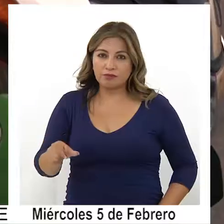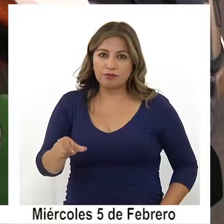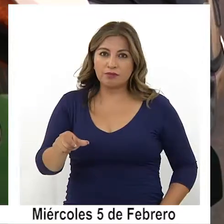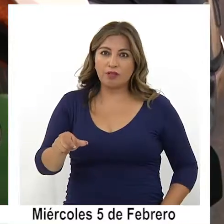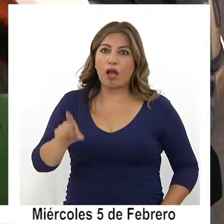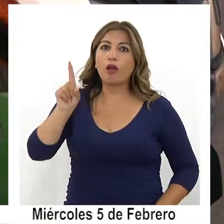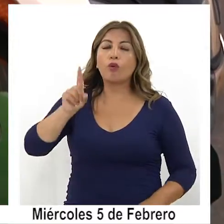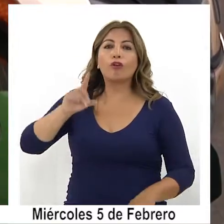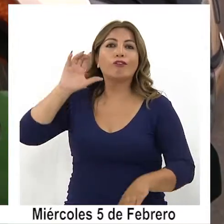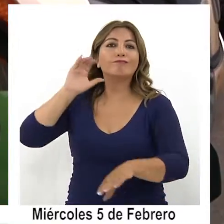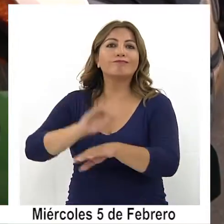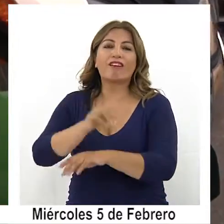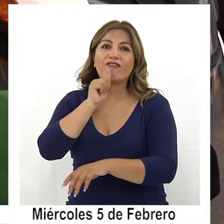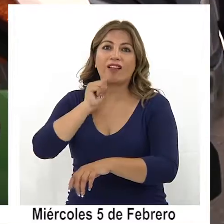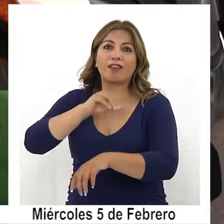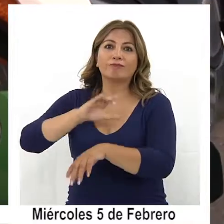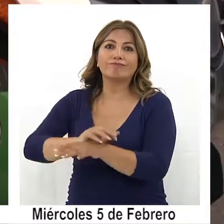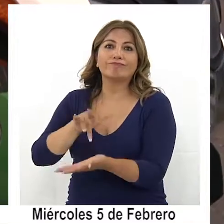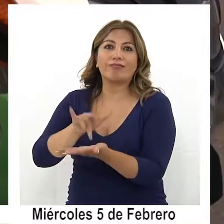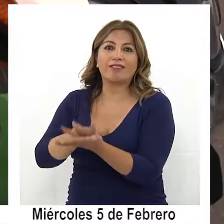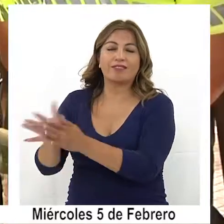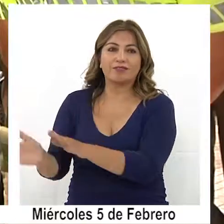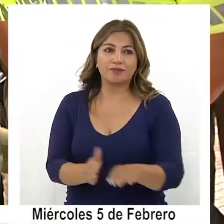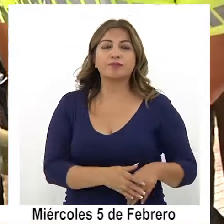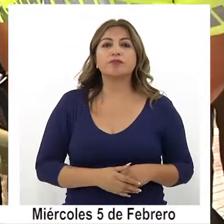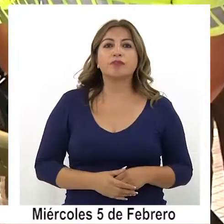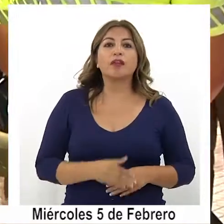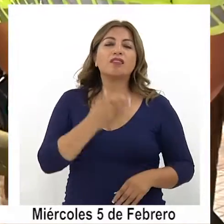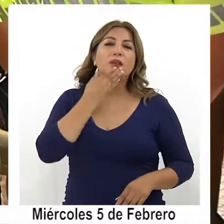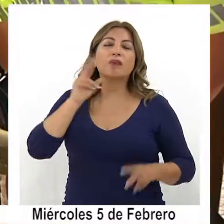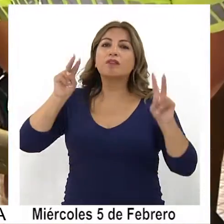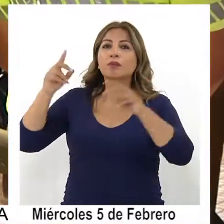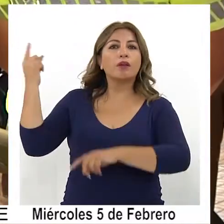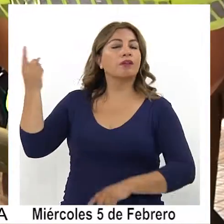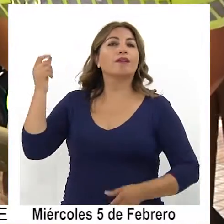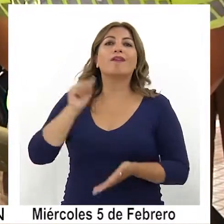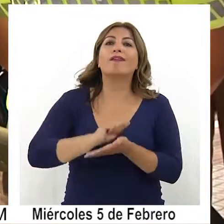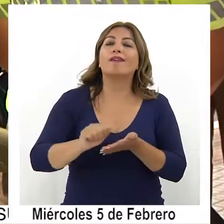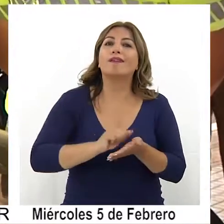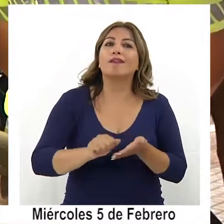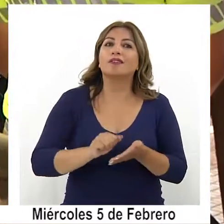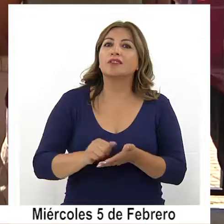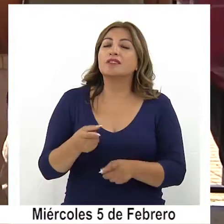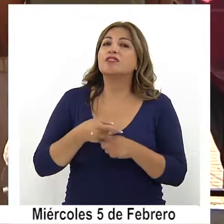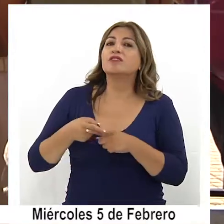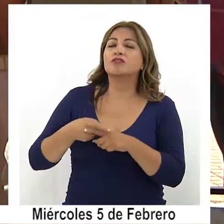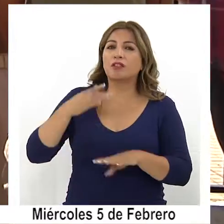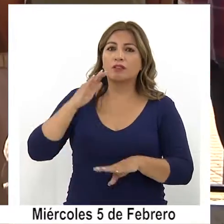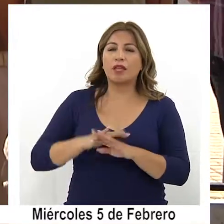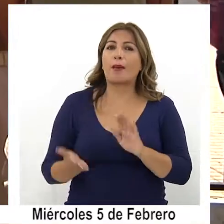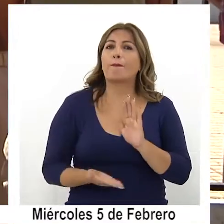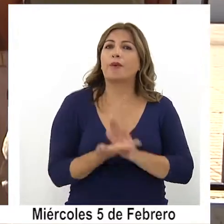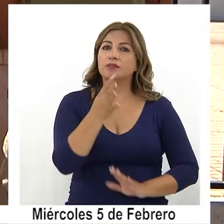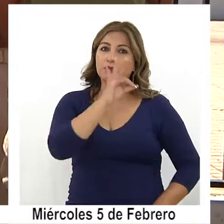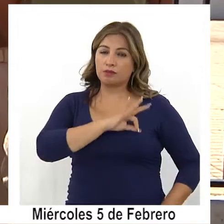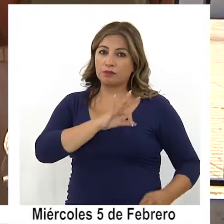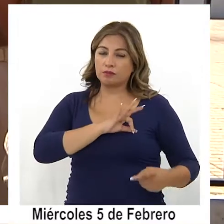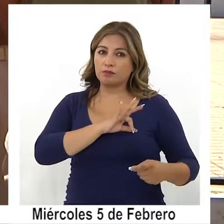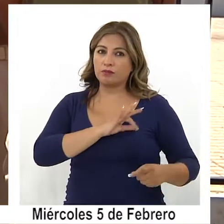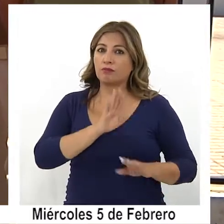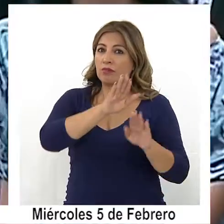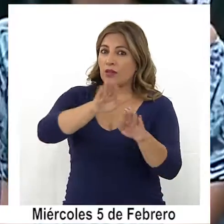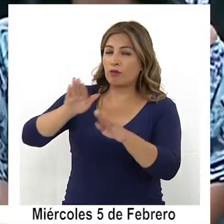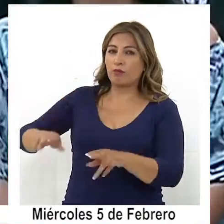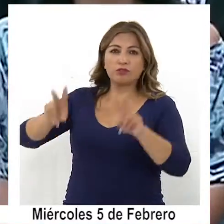que tenían orden de aprehensión pendiente por diversos delitos. En líneas generales, la Agenda Social contempla aumento en las pensiones,